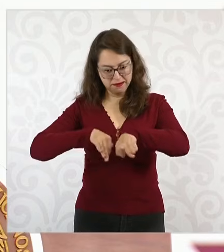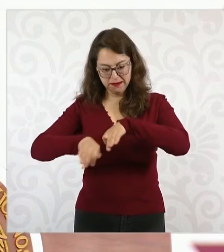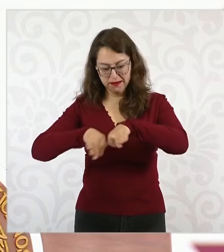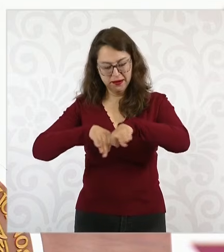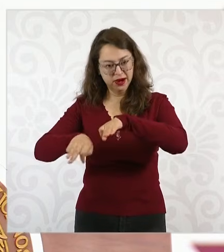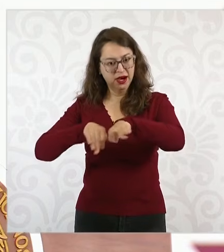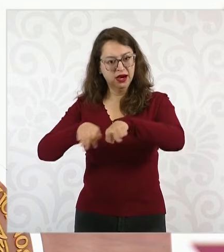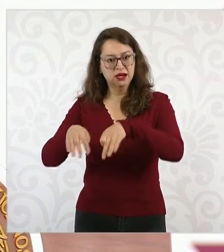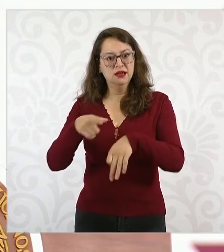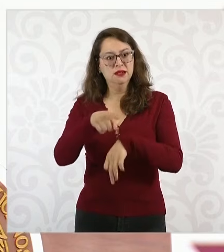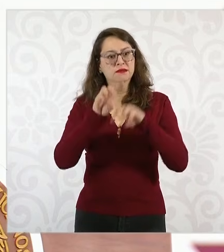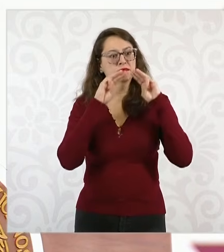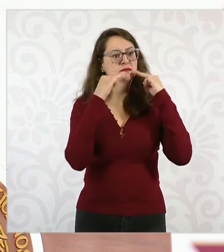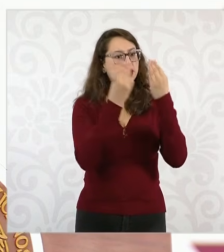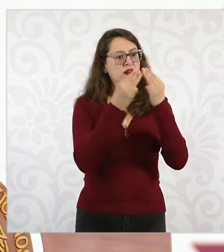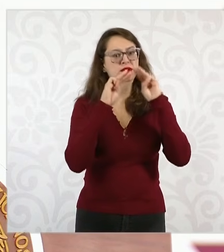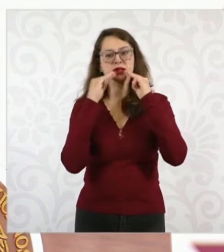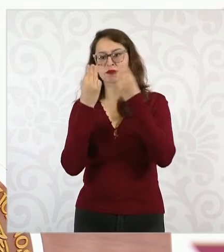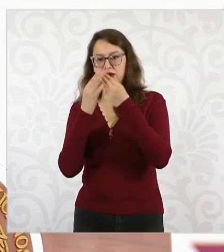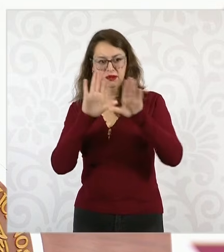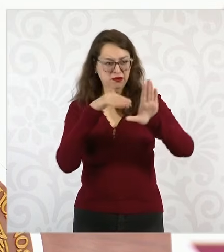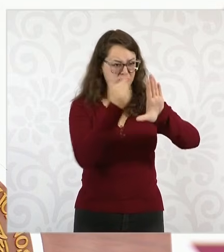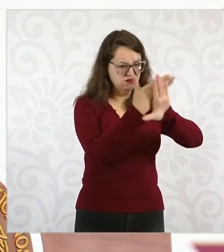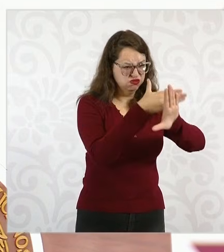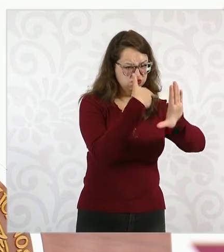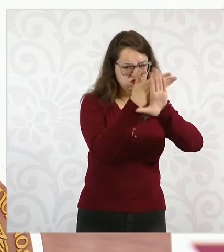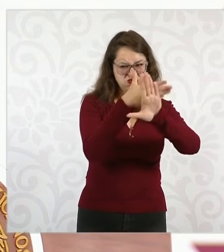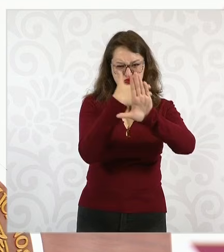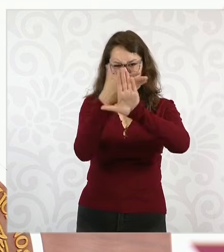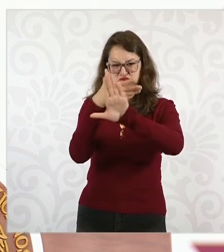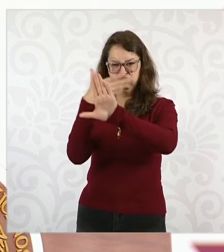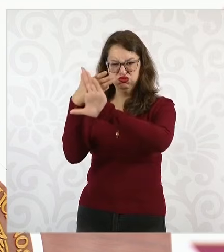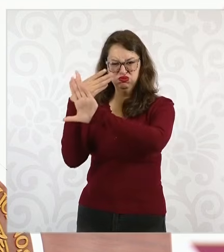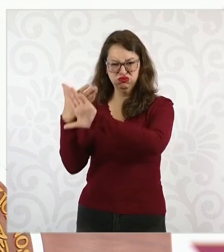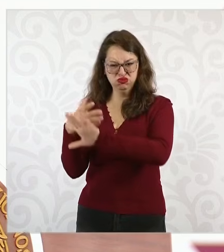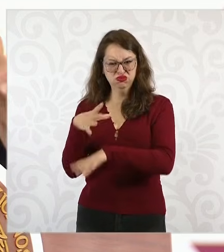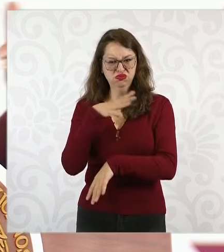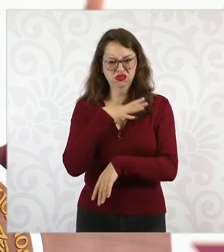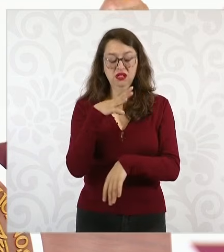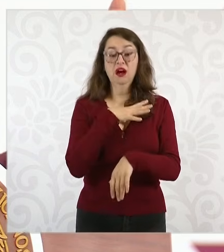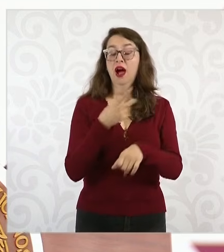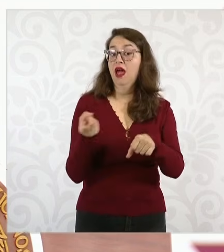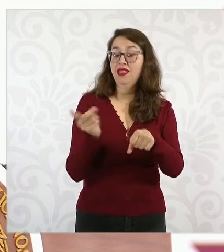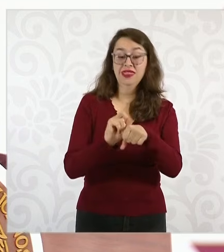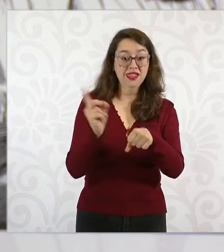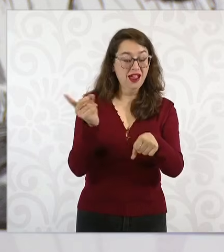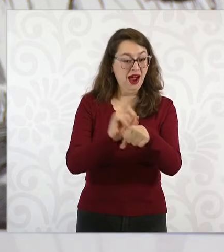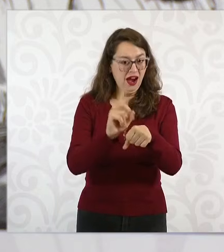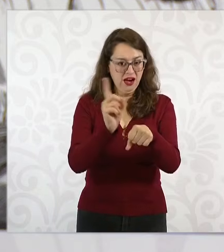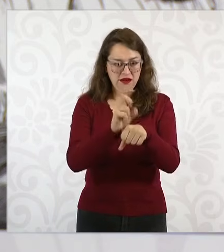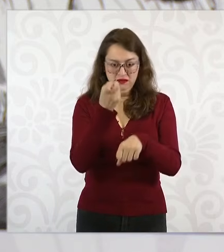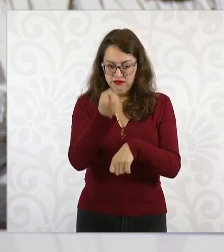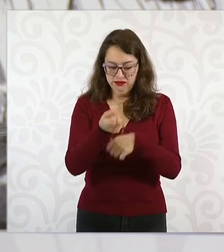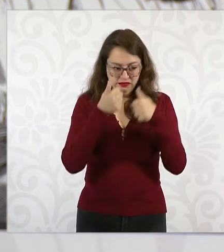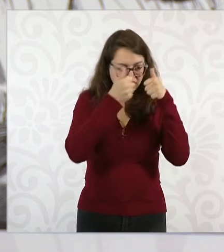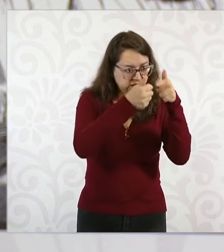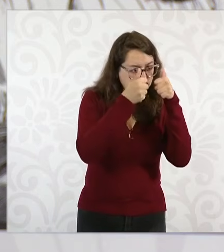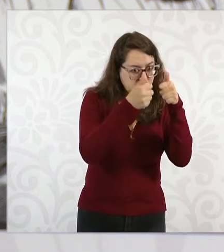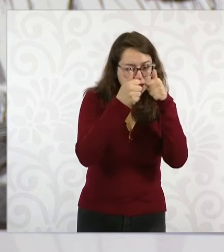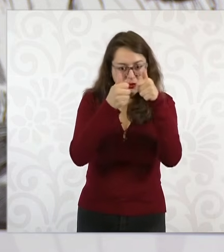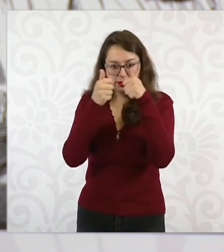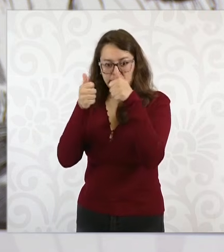para actuar contra los grupos delincuenciales, contra la delincuencia organizada, porque eso es un asunto de todos los días.